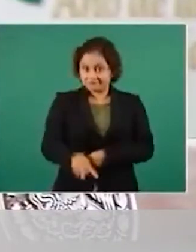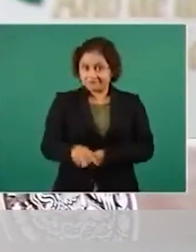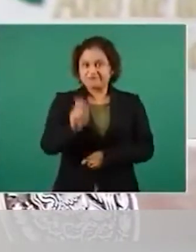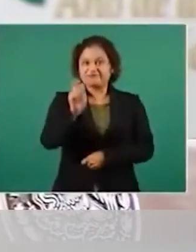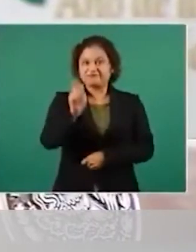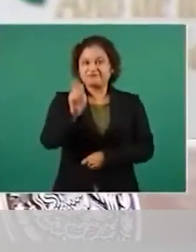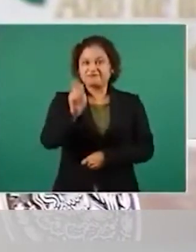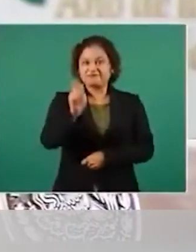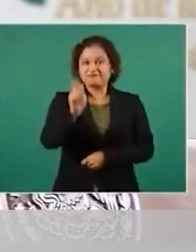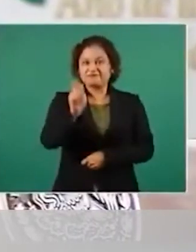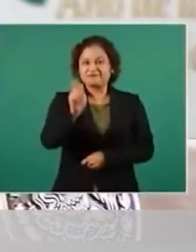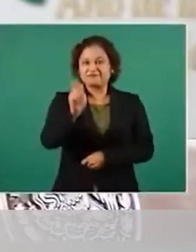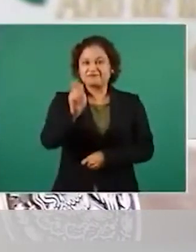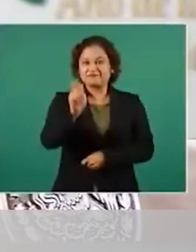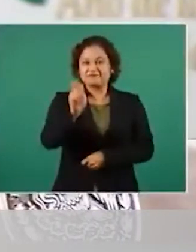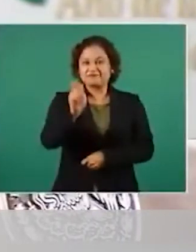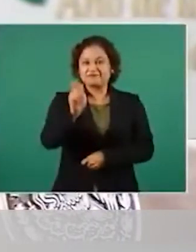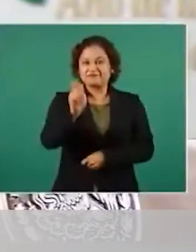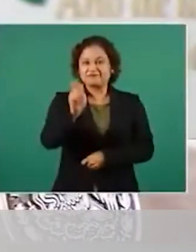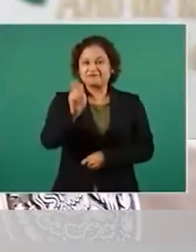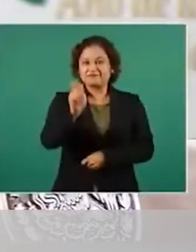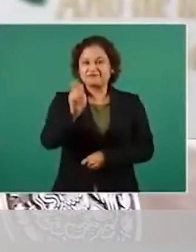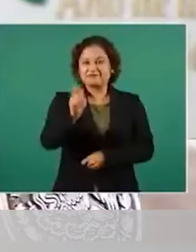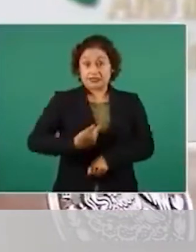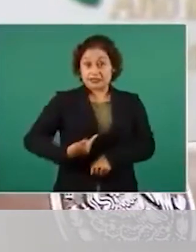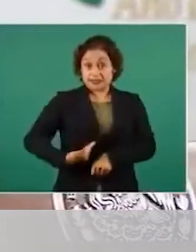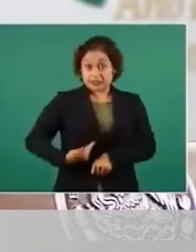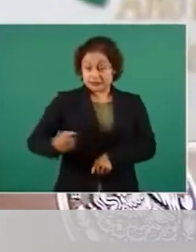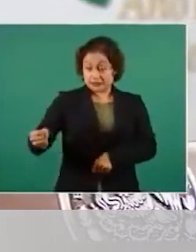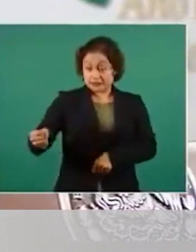presidente que eligieron